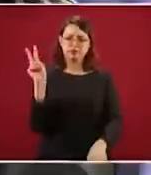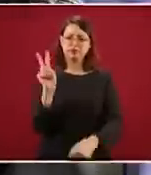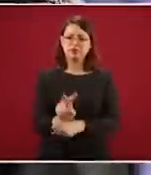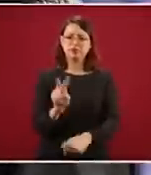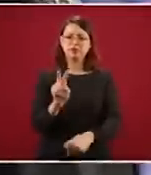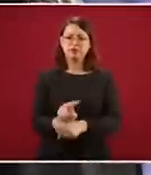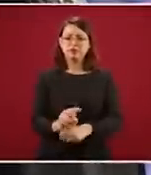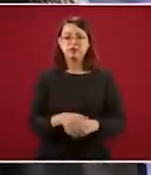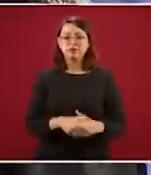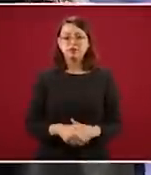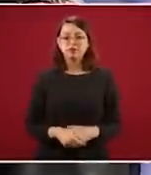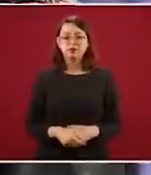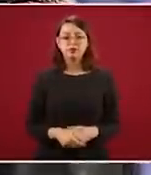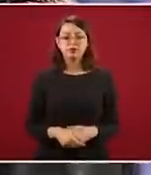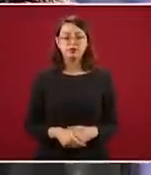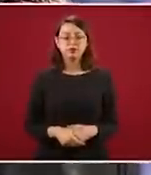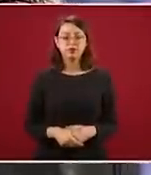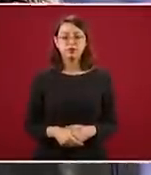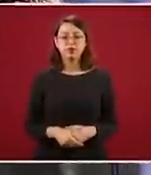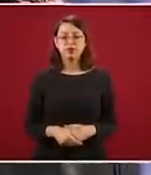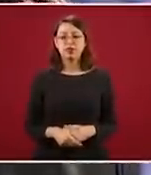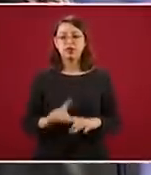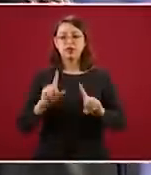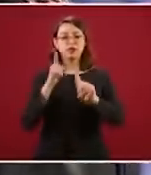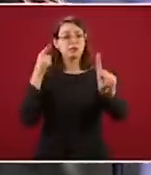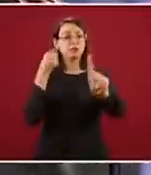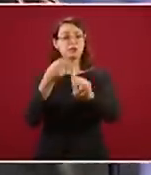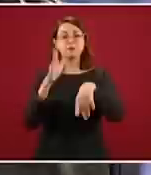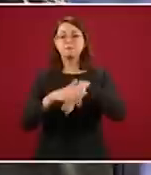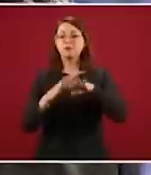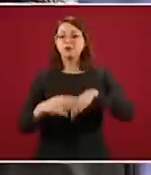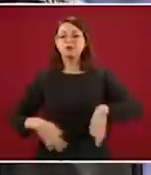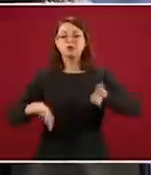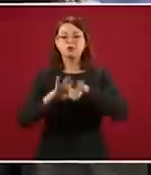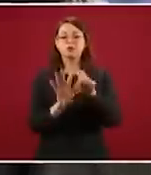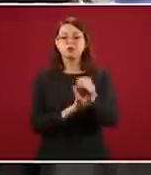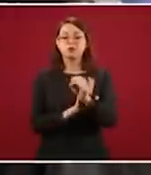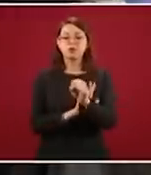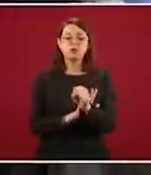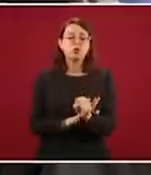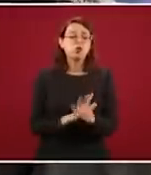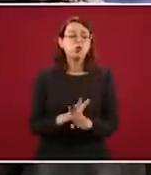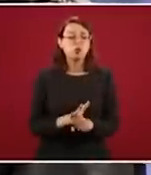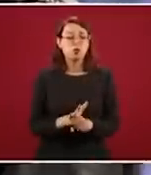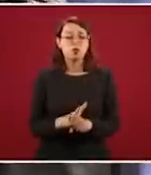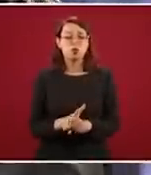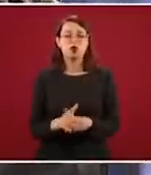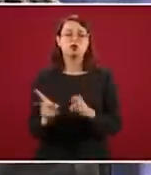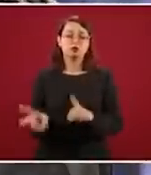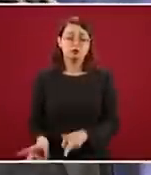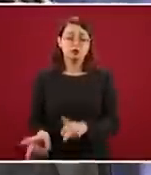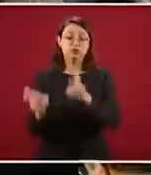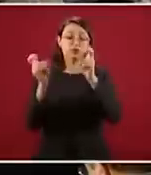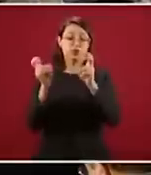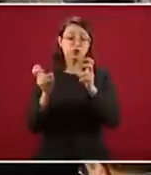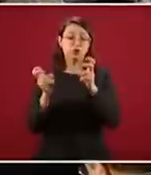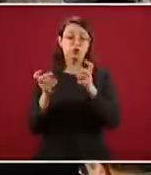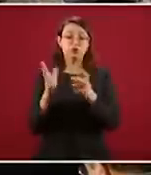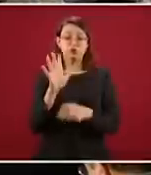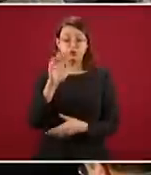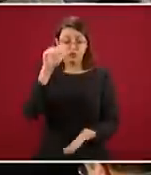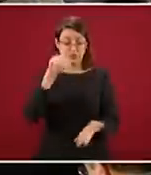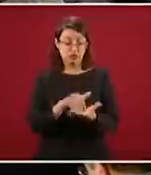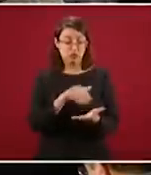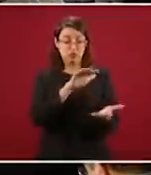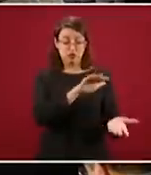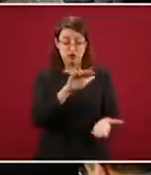la meta principal es reducir la desviación volumétrica, es decir, el robo de 5.000, que hoy